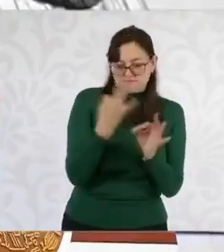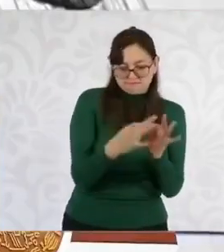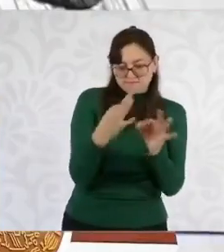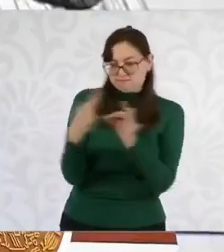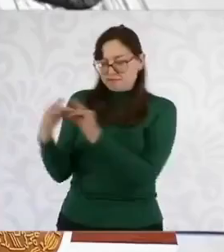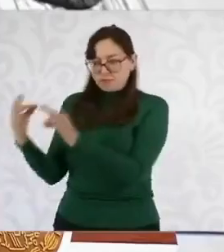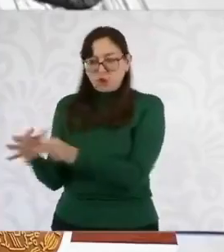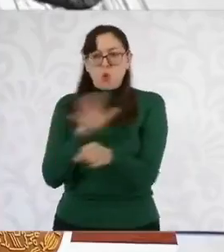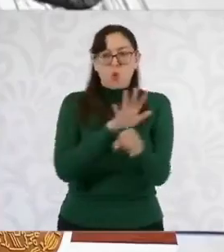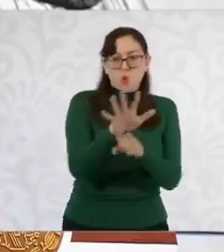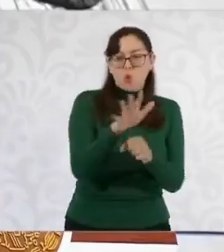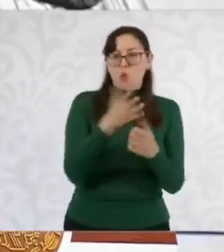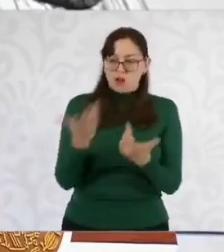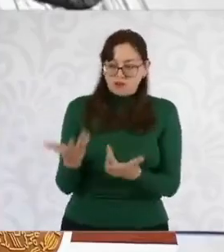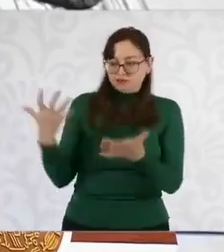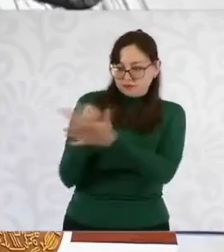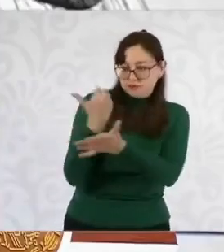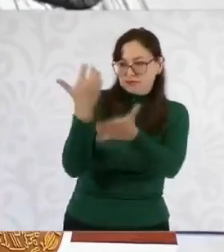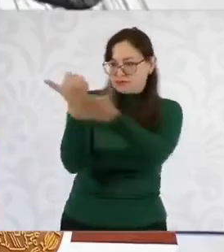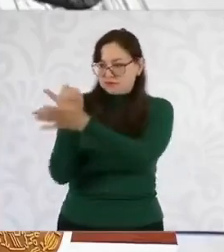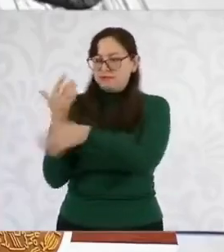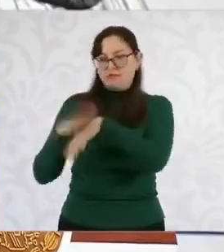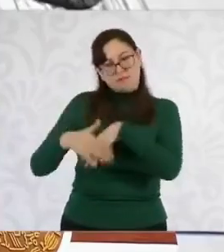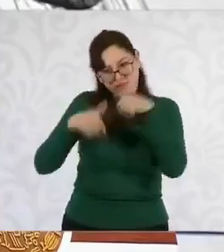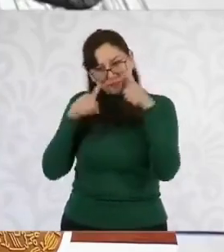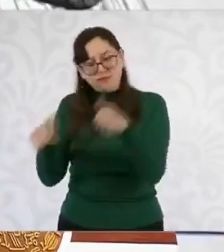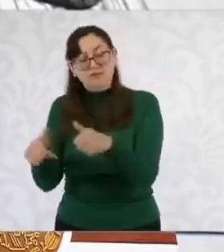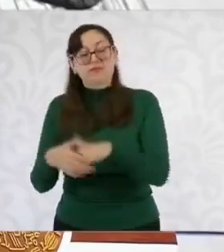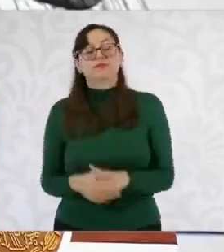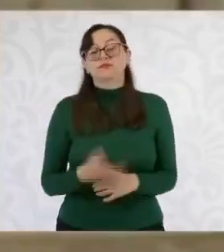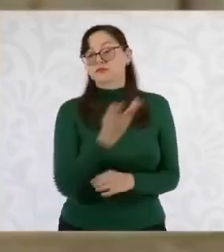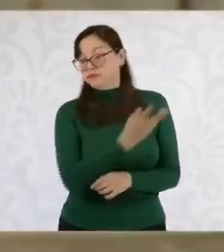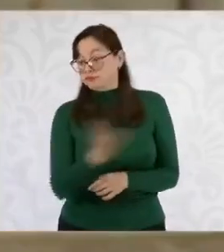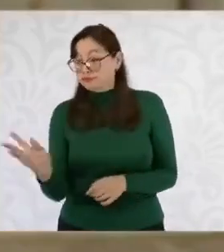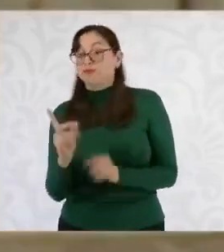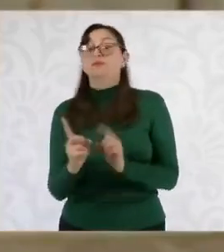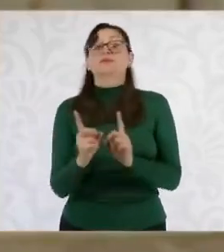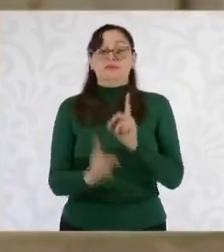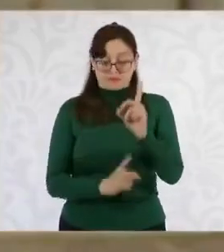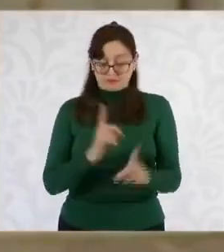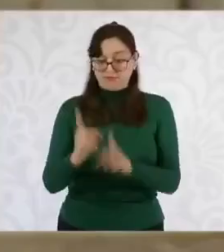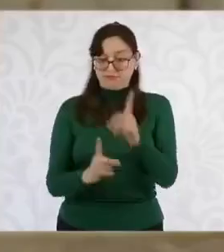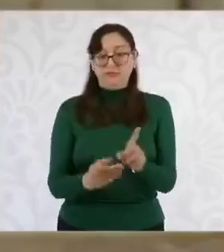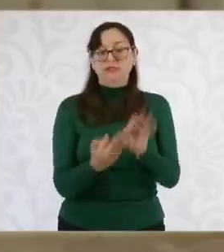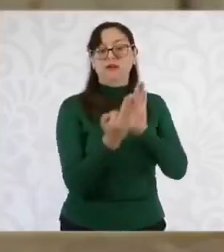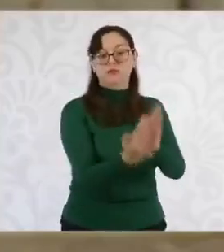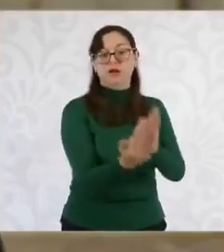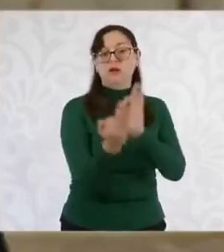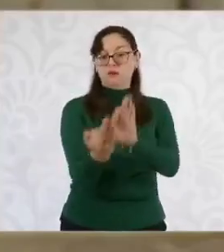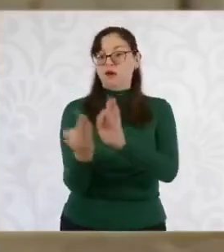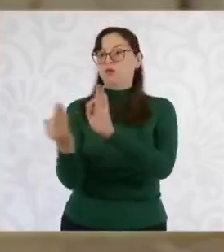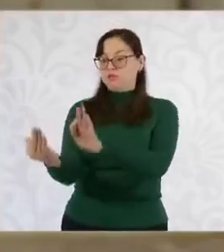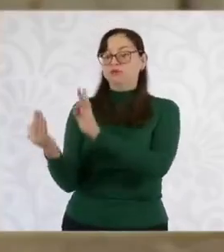las disciplinas de potencial comprobado el apoyo a nuestros deportistas será directo cuando